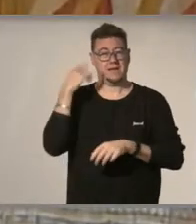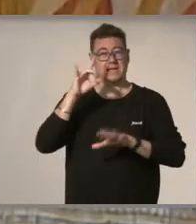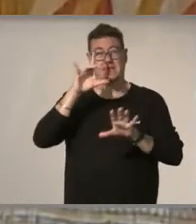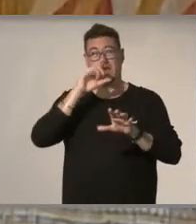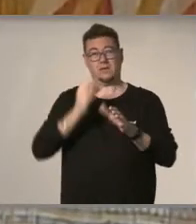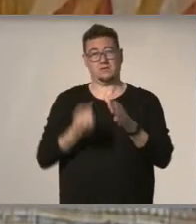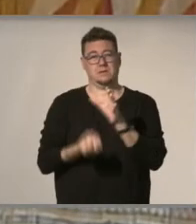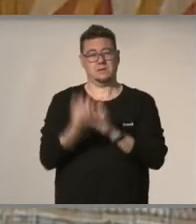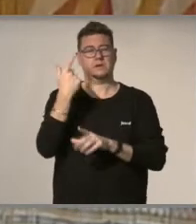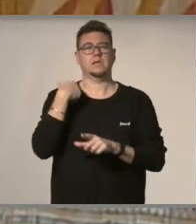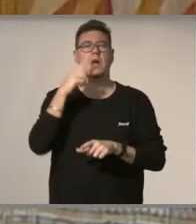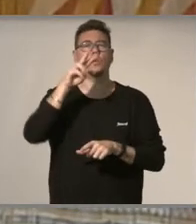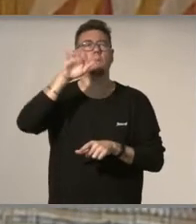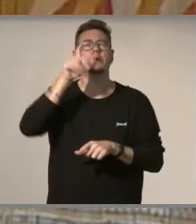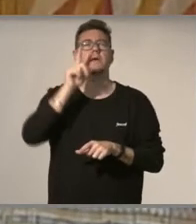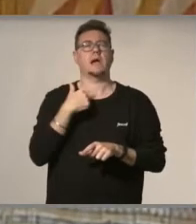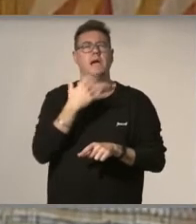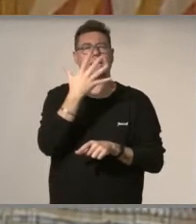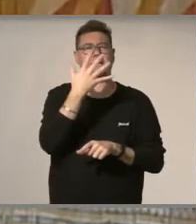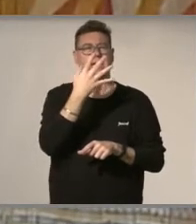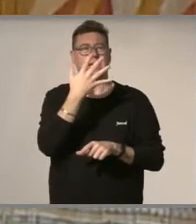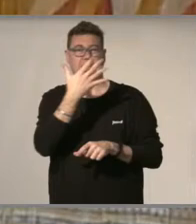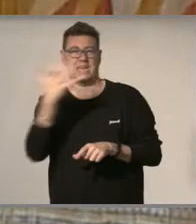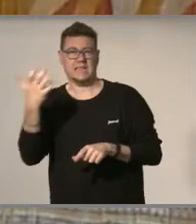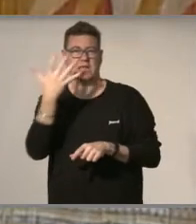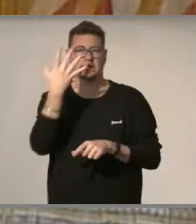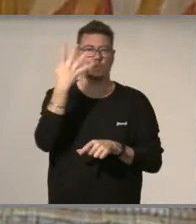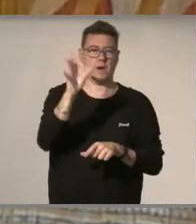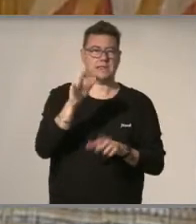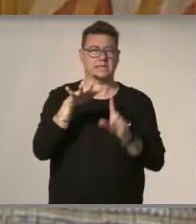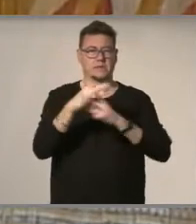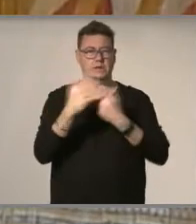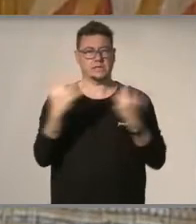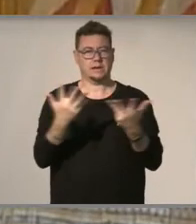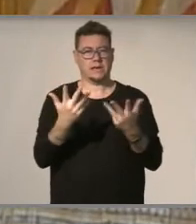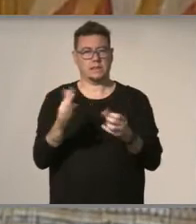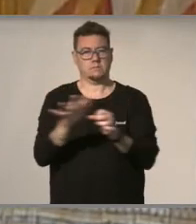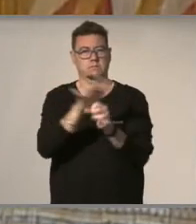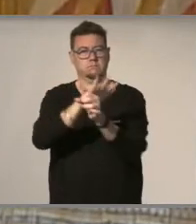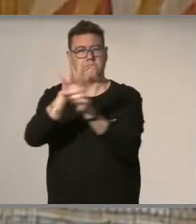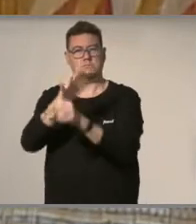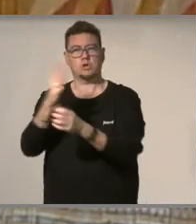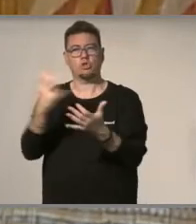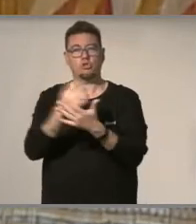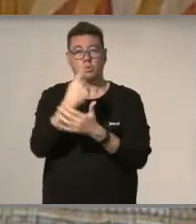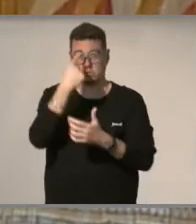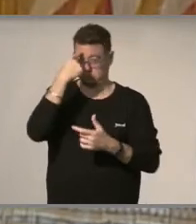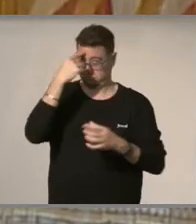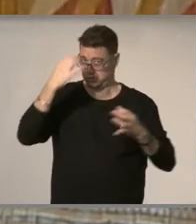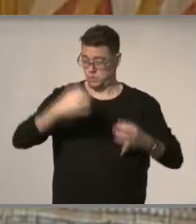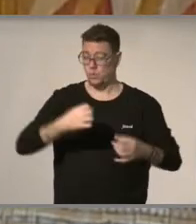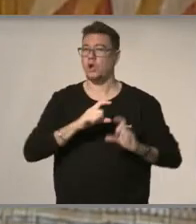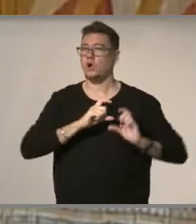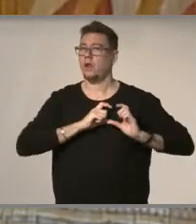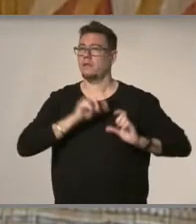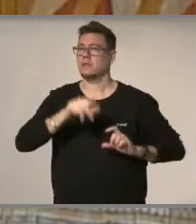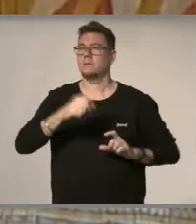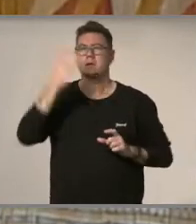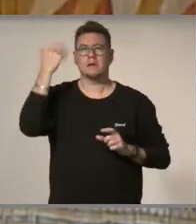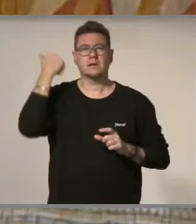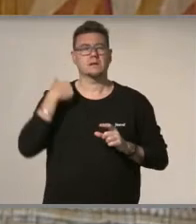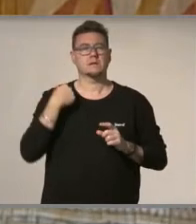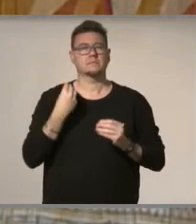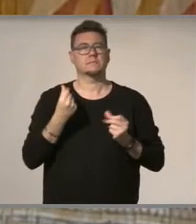hecho frente a más de 540 situaciones de emergencia. Todos tenemos en la retina y en el corazón cómo os jugáis